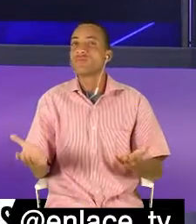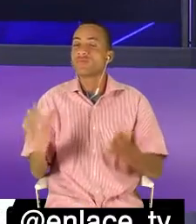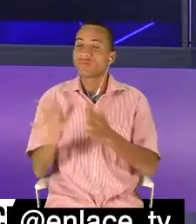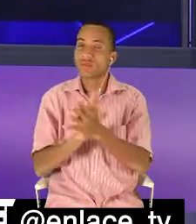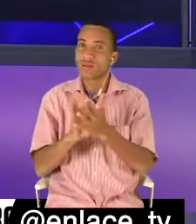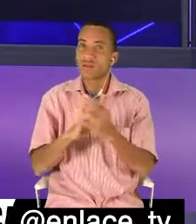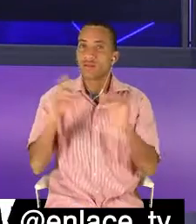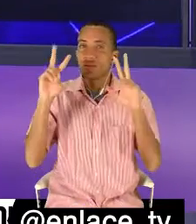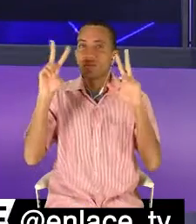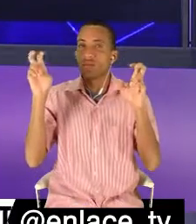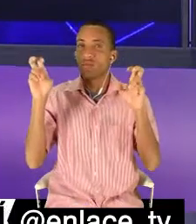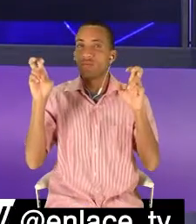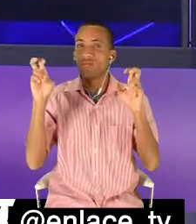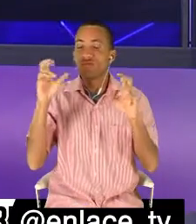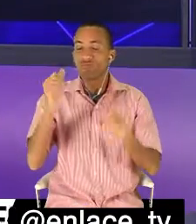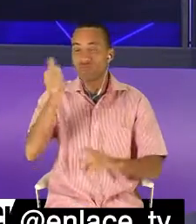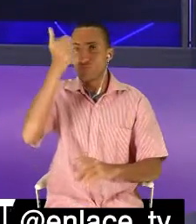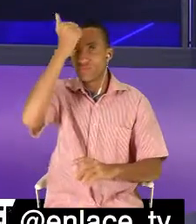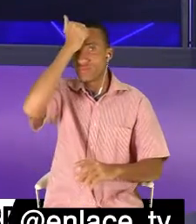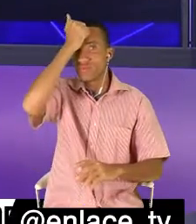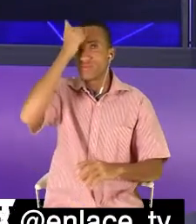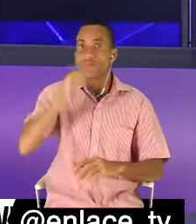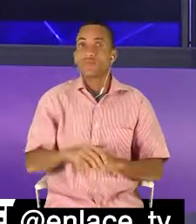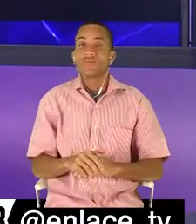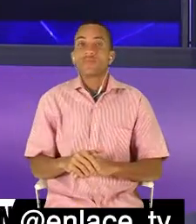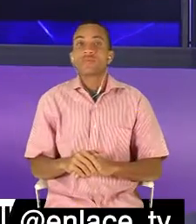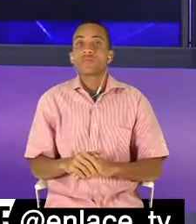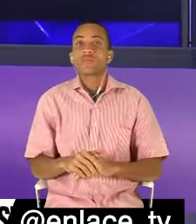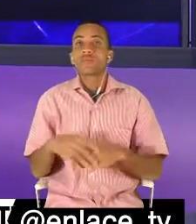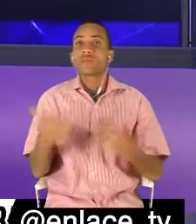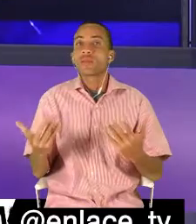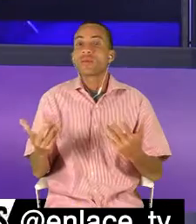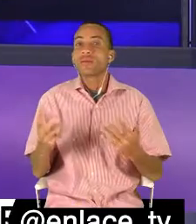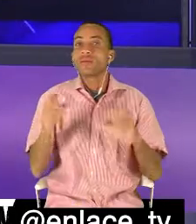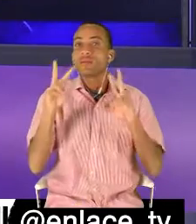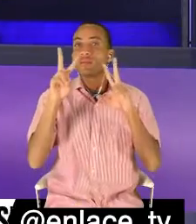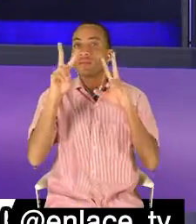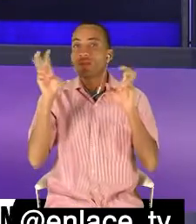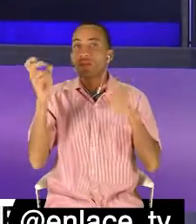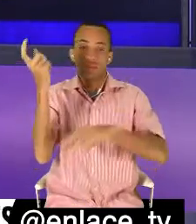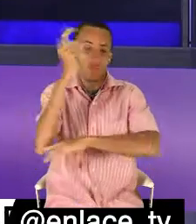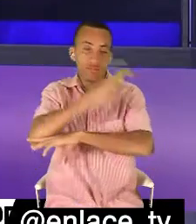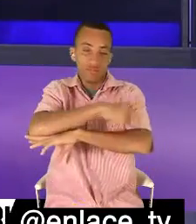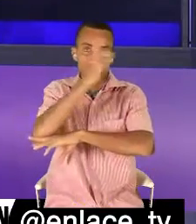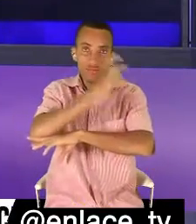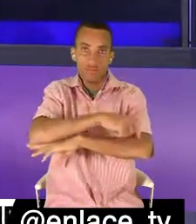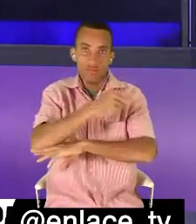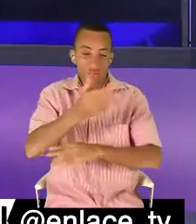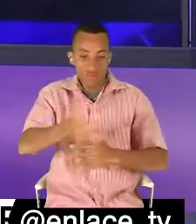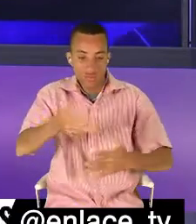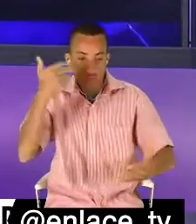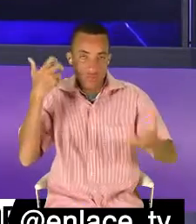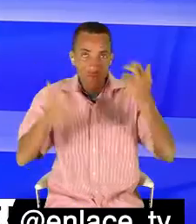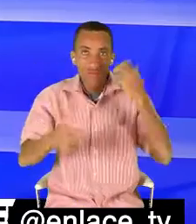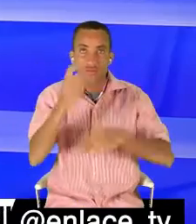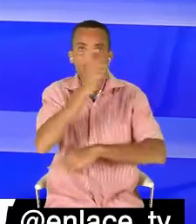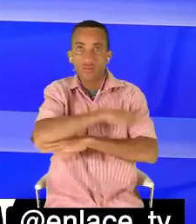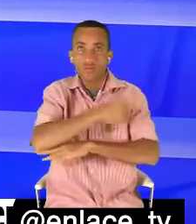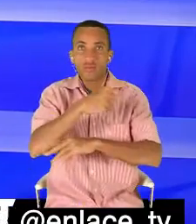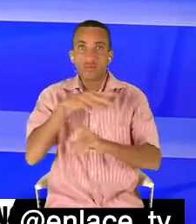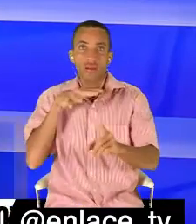tema principal que estarán tocando en este foro, que es el tema del fracking y las afectaciones que esto tiene al medio ambiente.